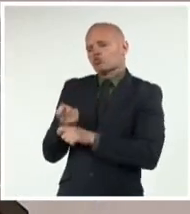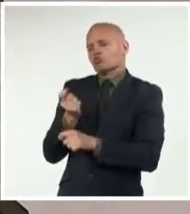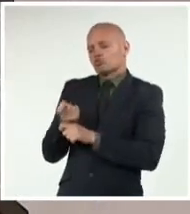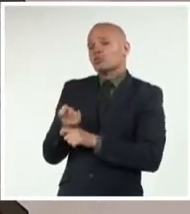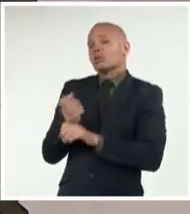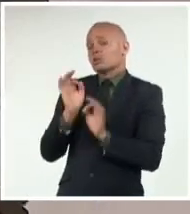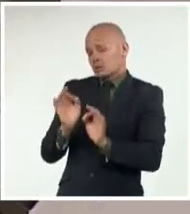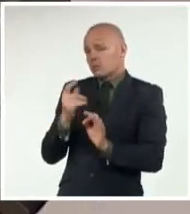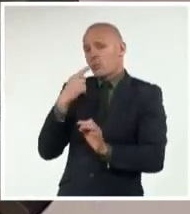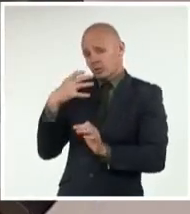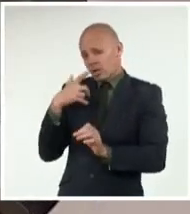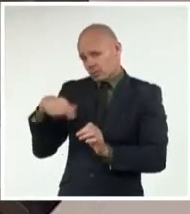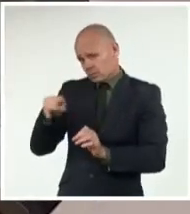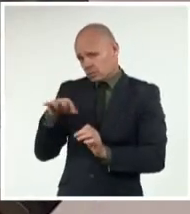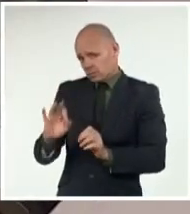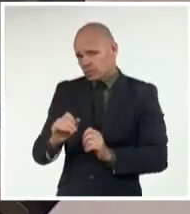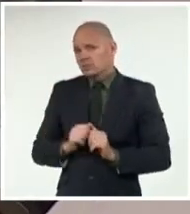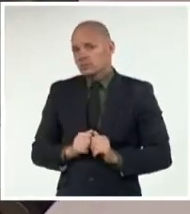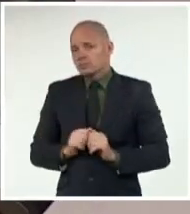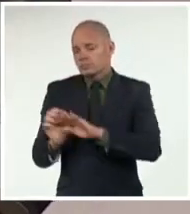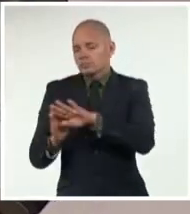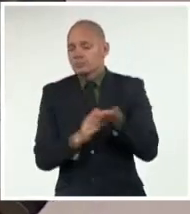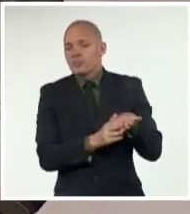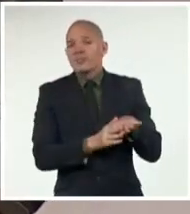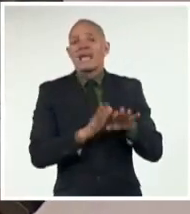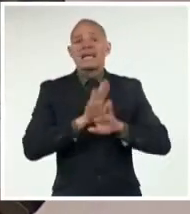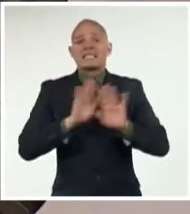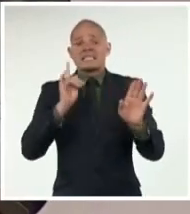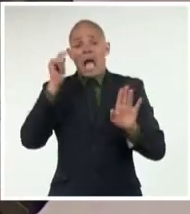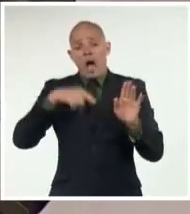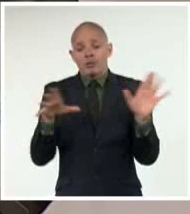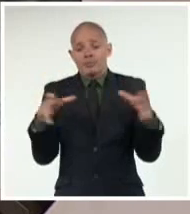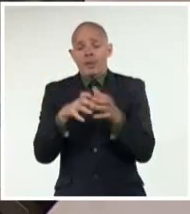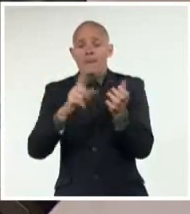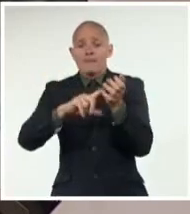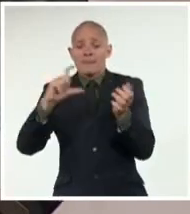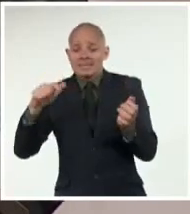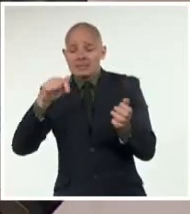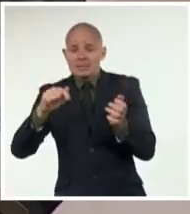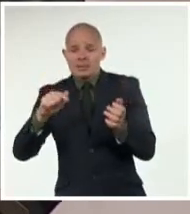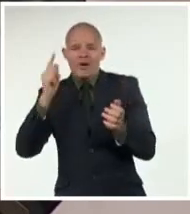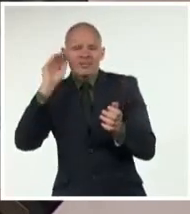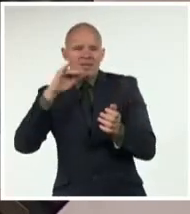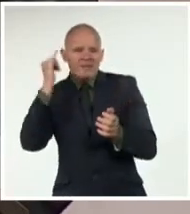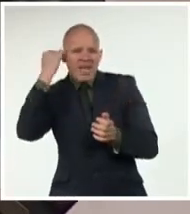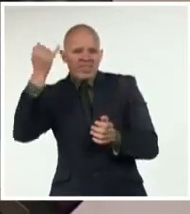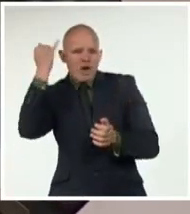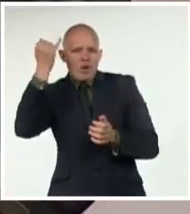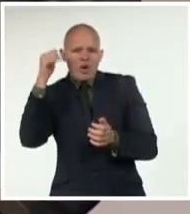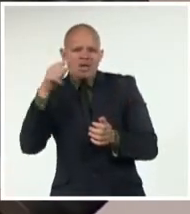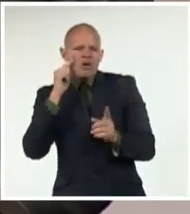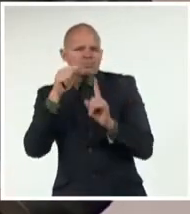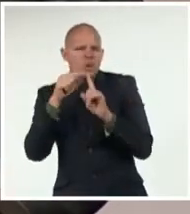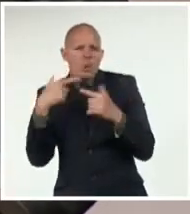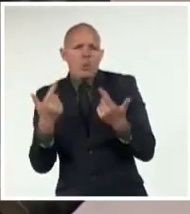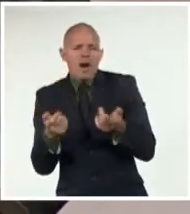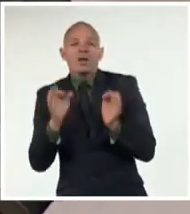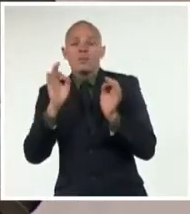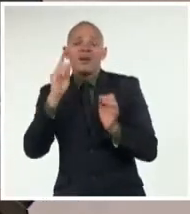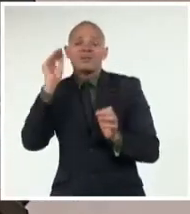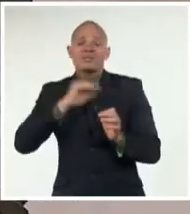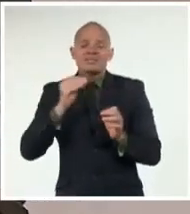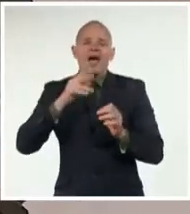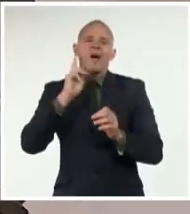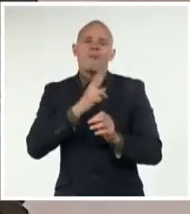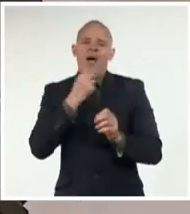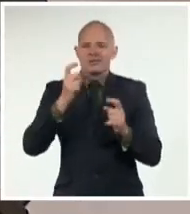colectiva. La labor del partido en el terreno ideológico se fundamenta en la teoría marxista, en la prédica